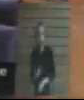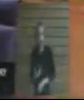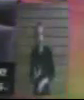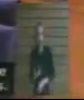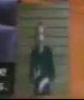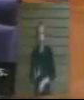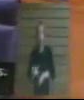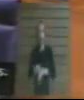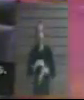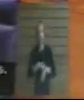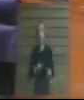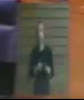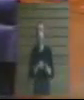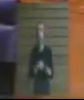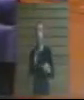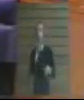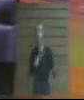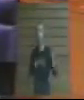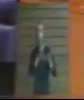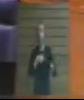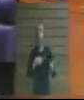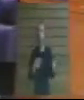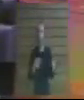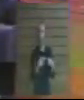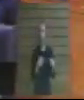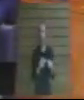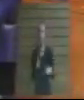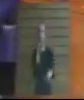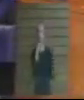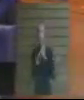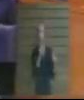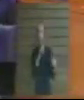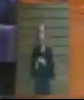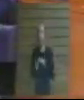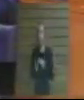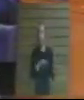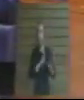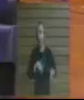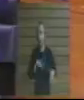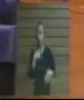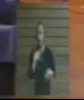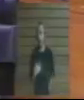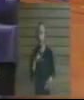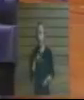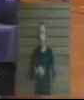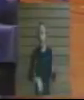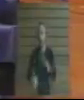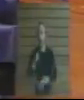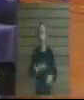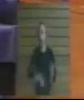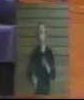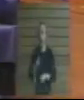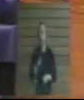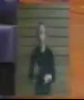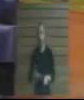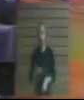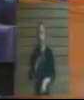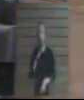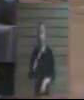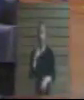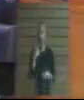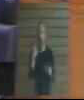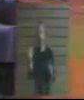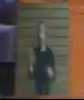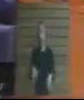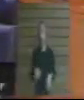la sensación a mí, que le ha vendido una moto a sus socios y ahora va a tener un problema. Porque, claro, lo que no puede ser es que esta historia termine